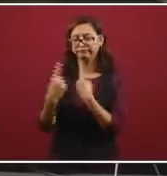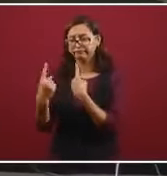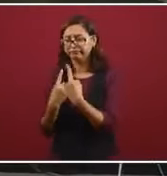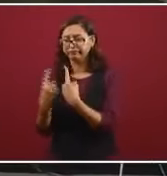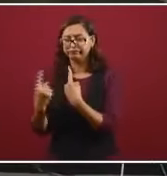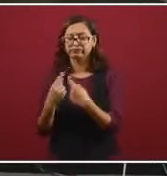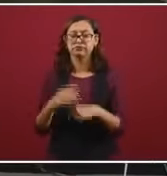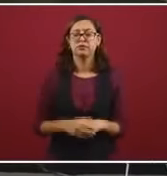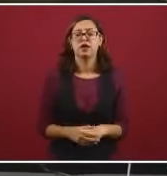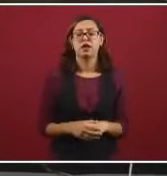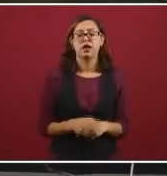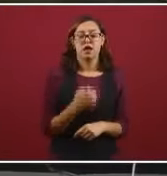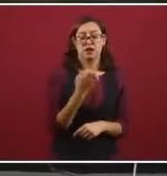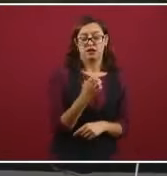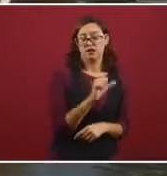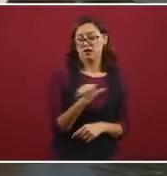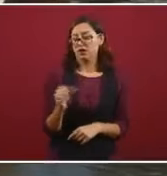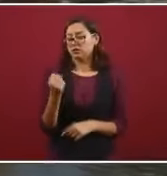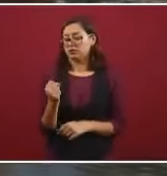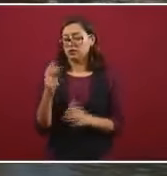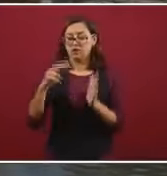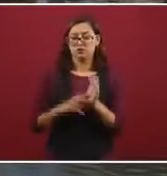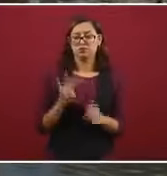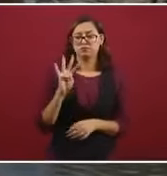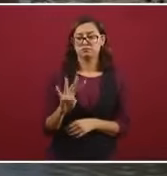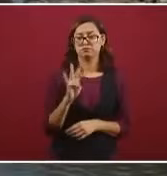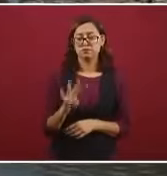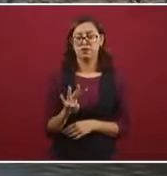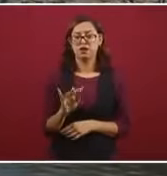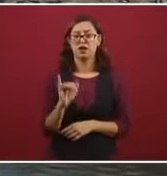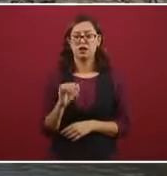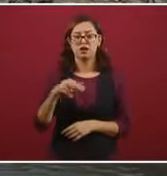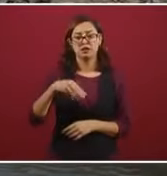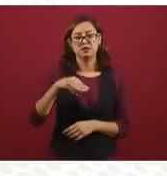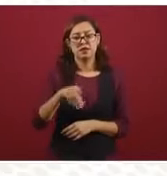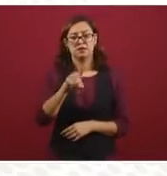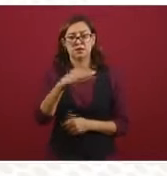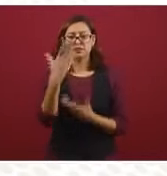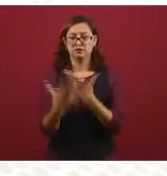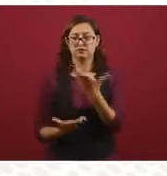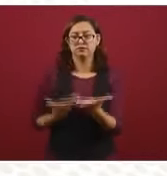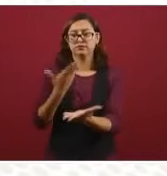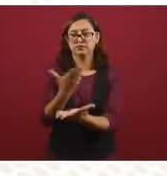De enero a septiembre de 2019, fueron presentadas ante el Instituto Nacional de Migración